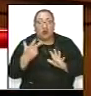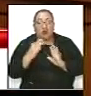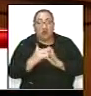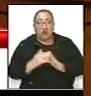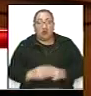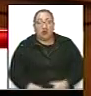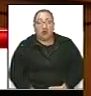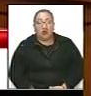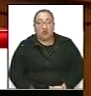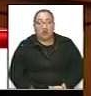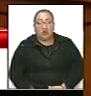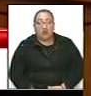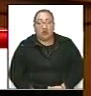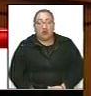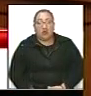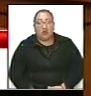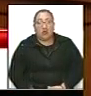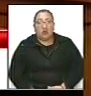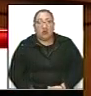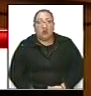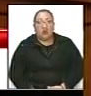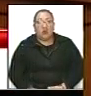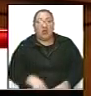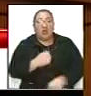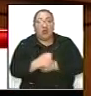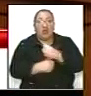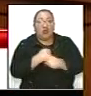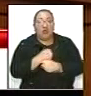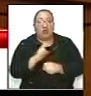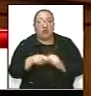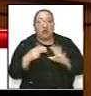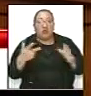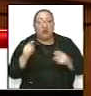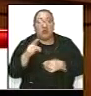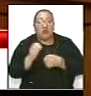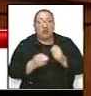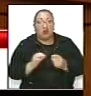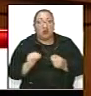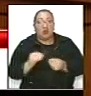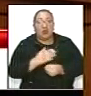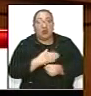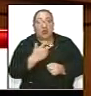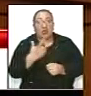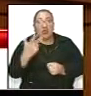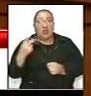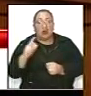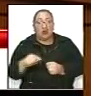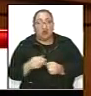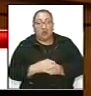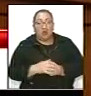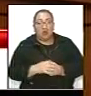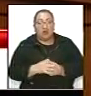32.878 millones a estos fines, en el año 2018 ese presupuesto fue de